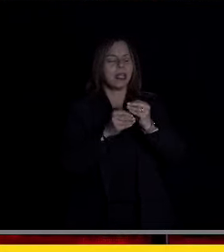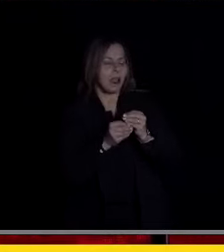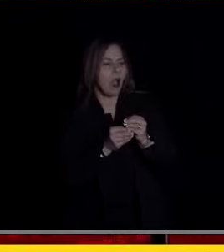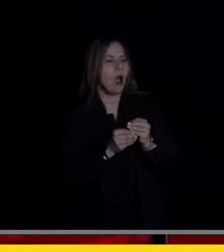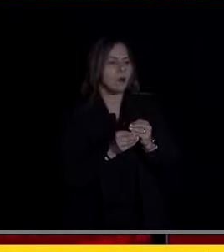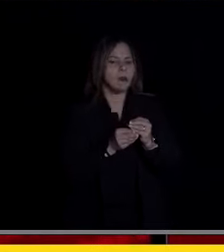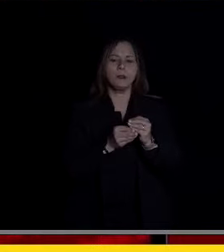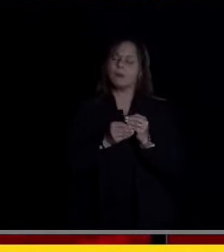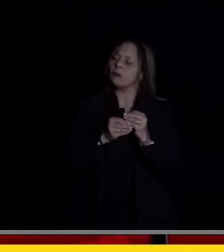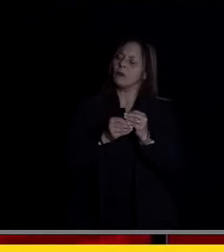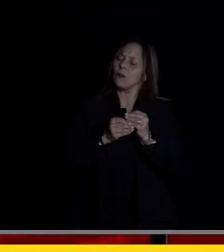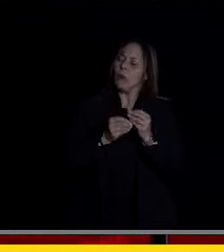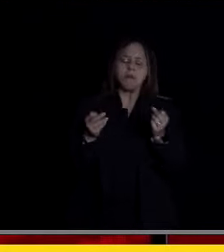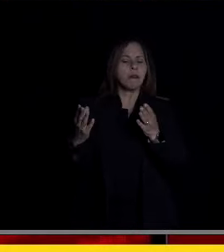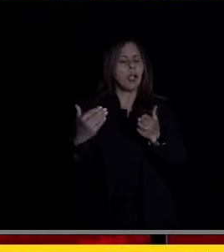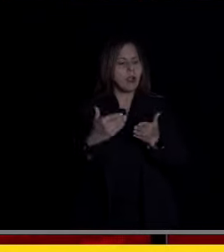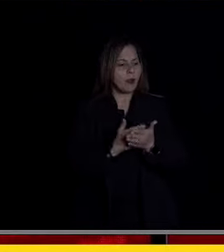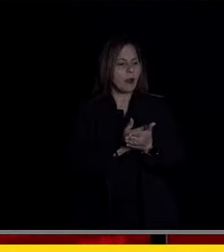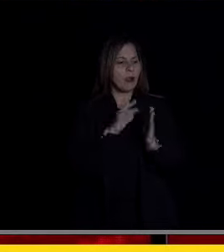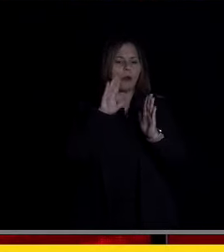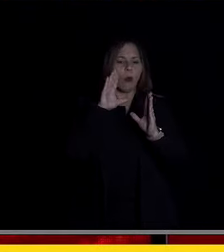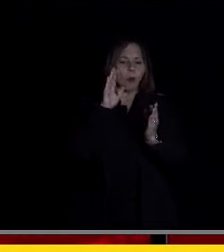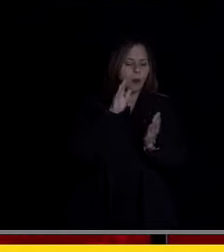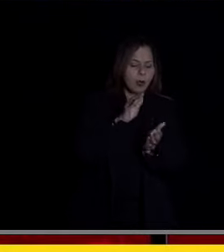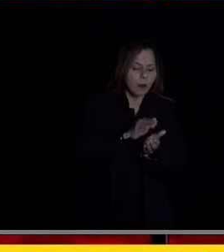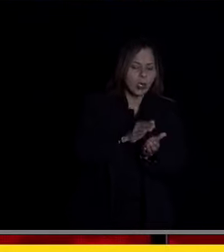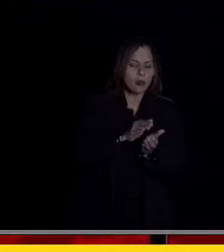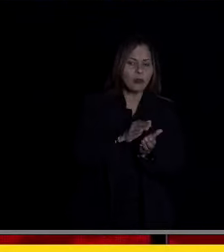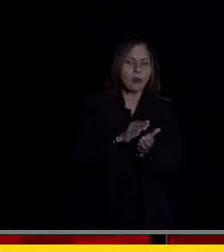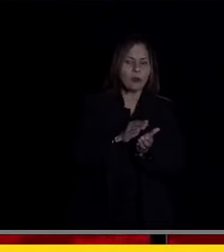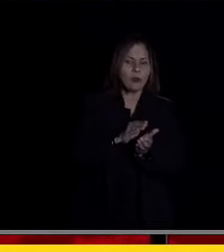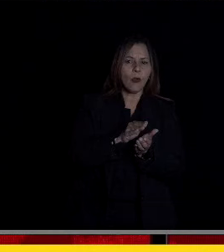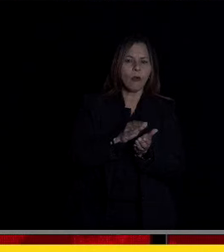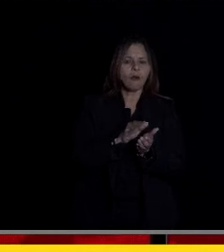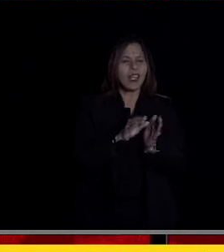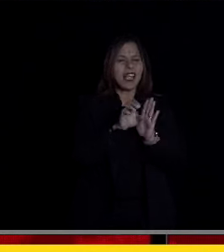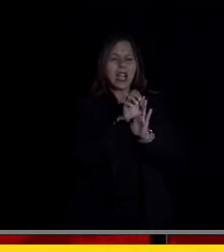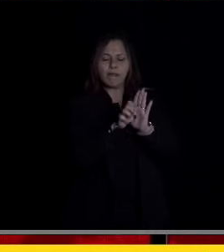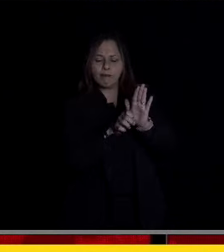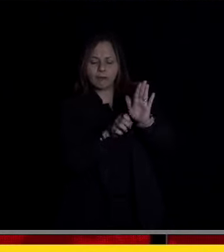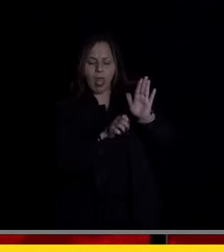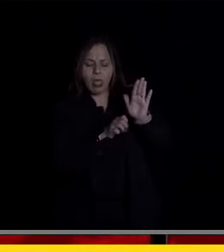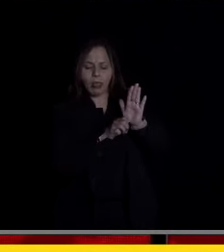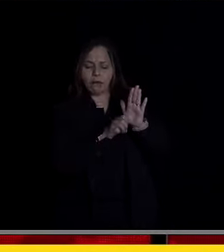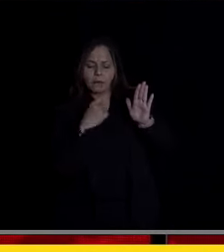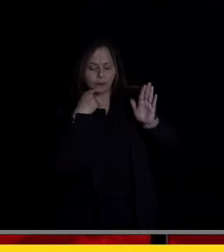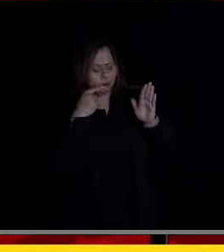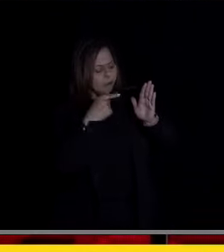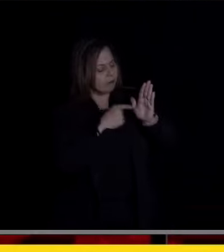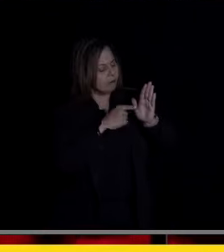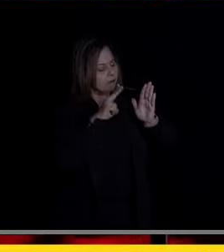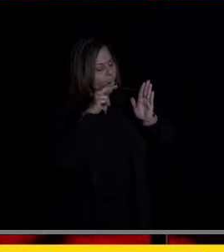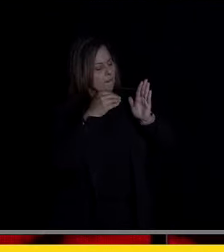novedosas, lo que ha redundado en una disminución en la incidencia criminal. Por ejemplo, las estadísticas dicen que del